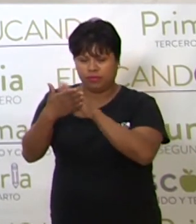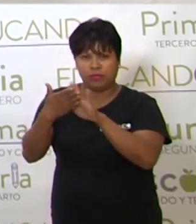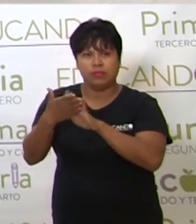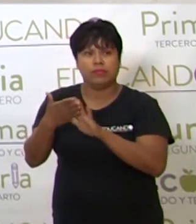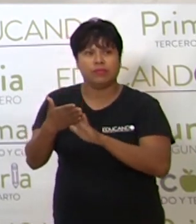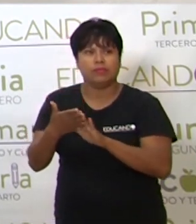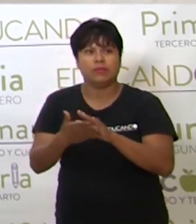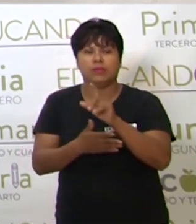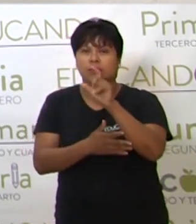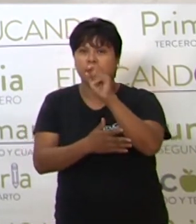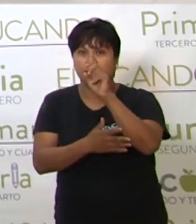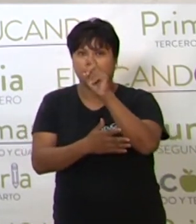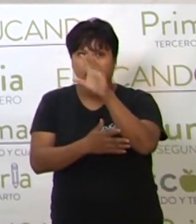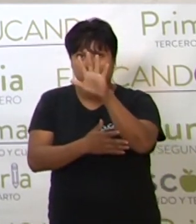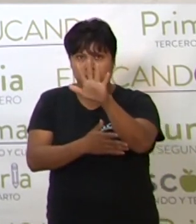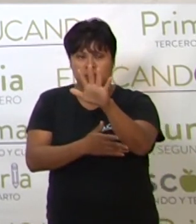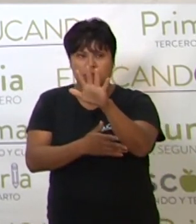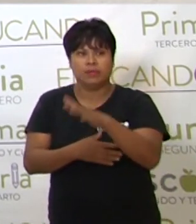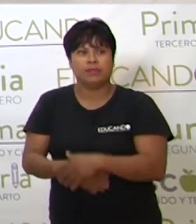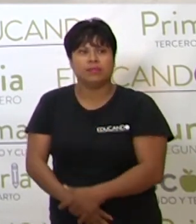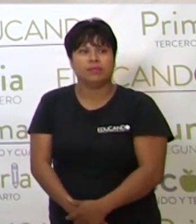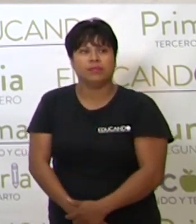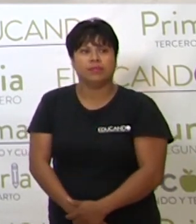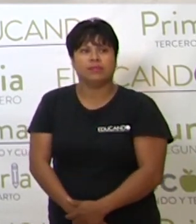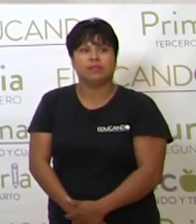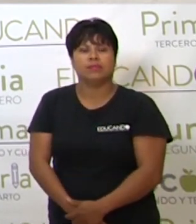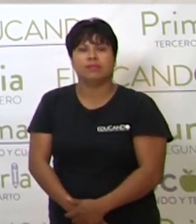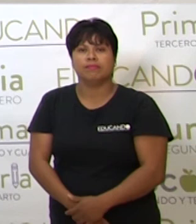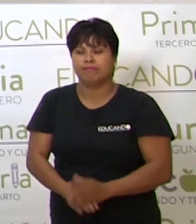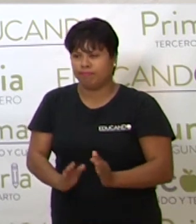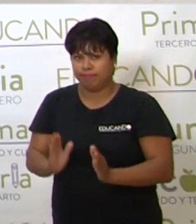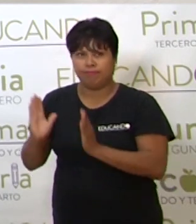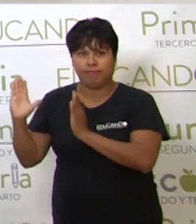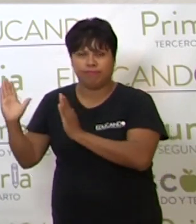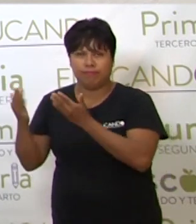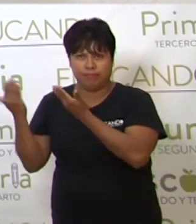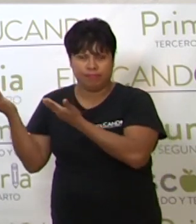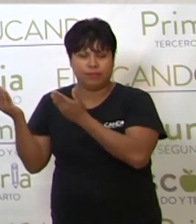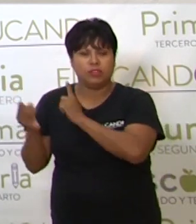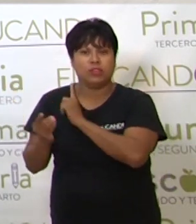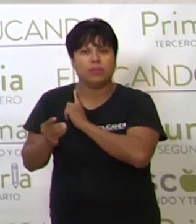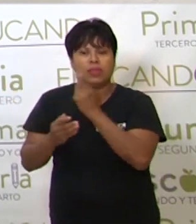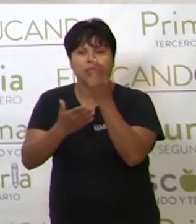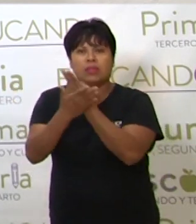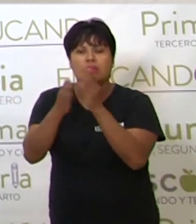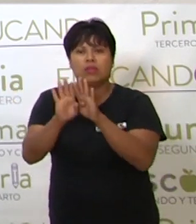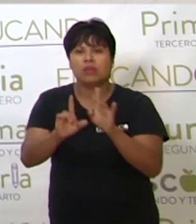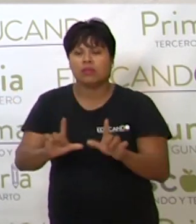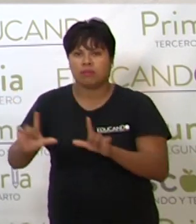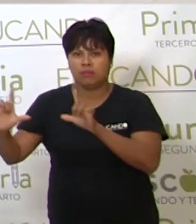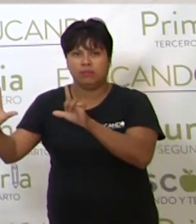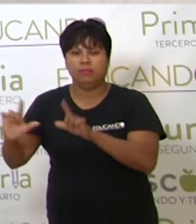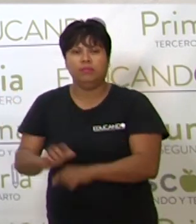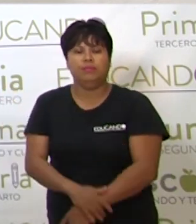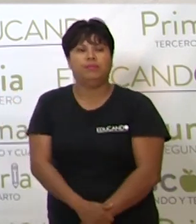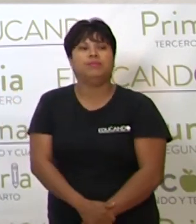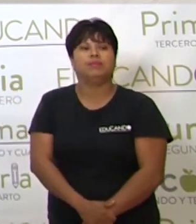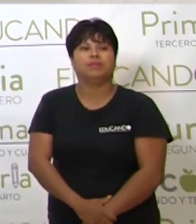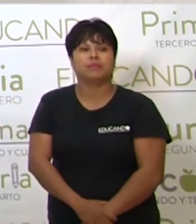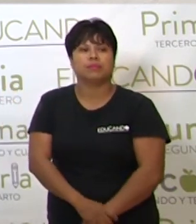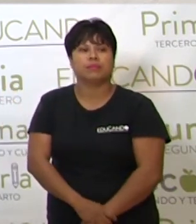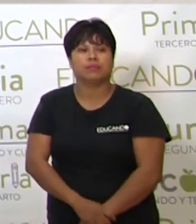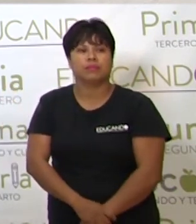los 20 35 ambos lo voy a acomodar acá más los 20 35 años que tenemos aquí